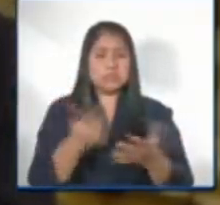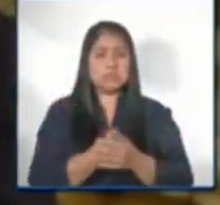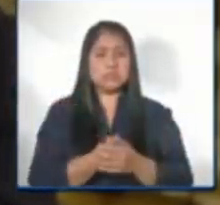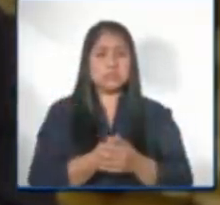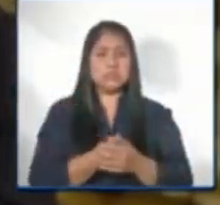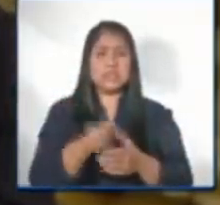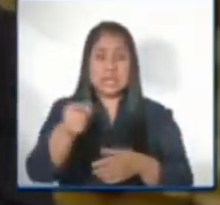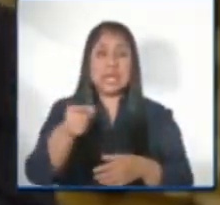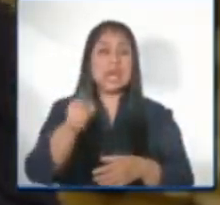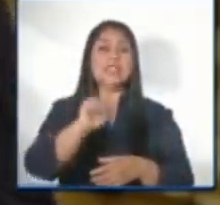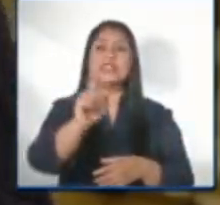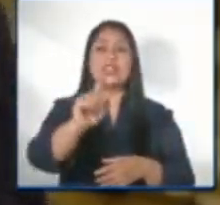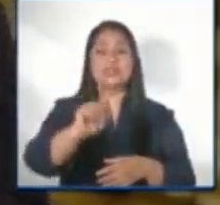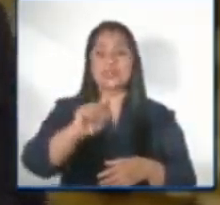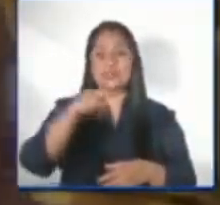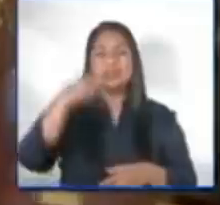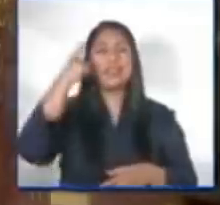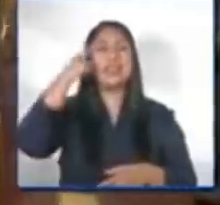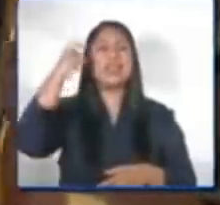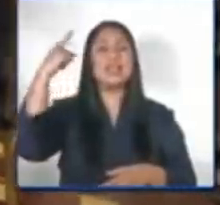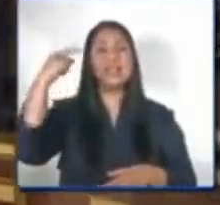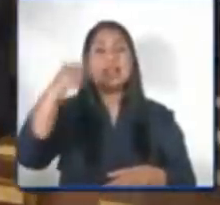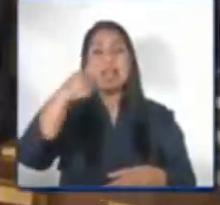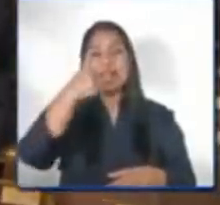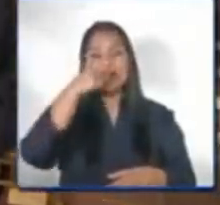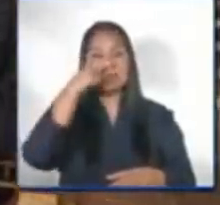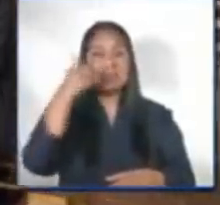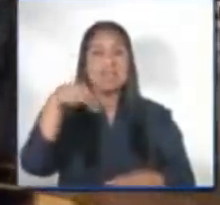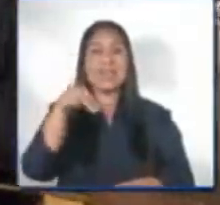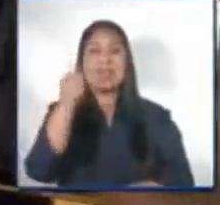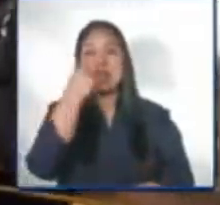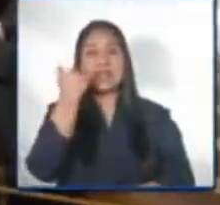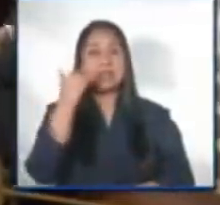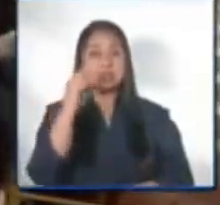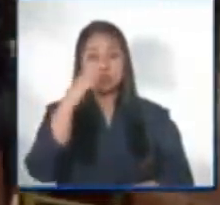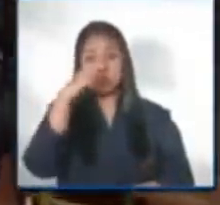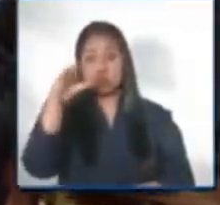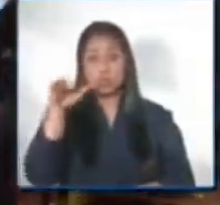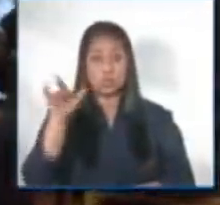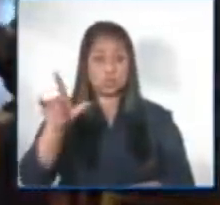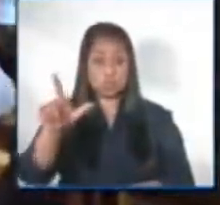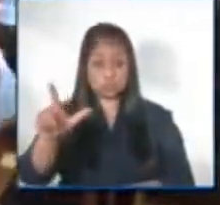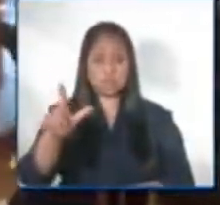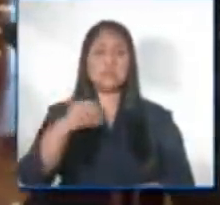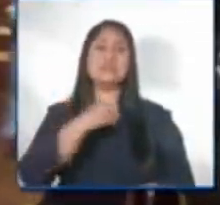El sueño de Atanasio Tzul era tener un país justo,